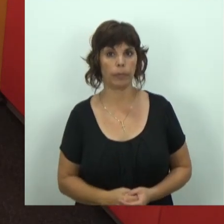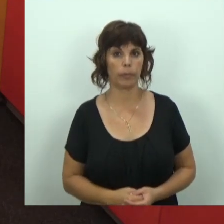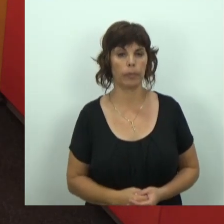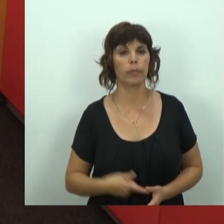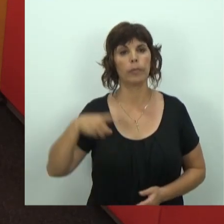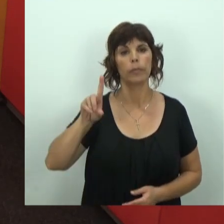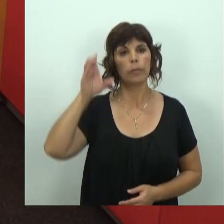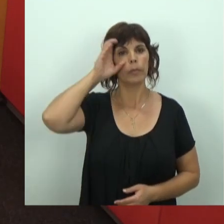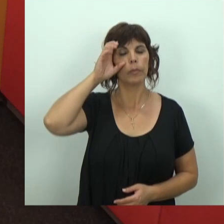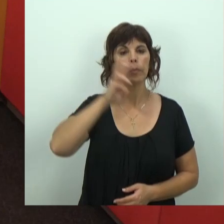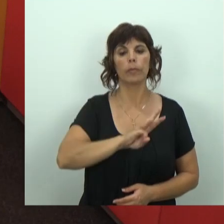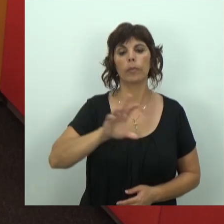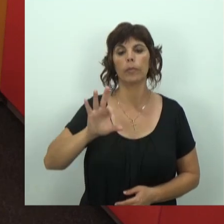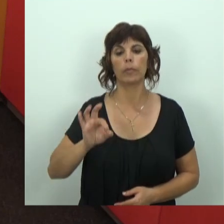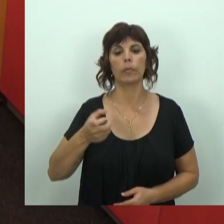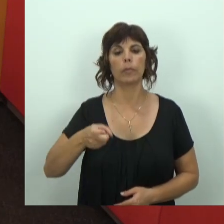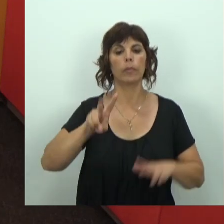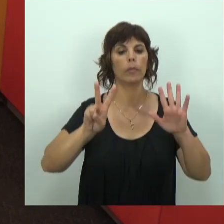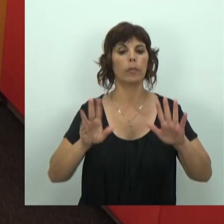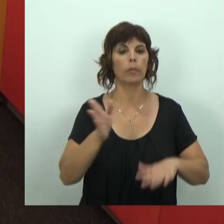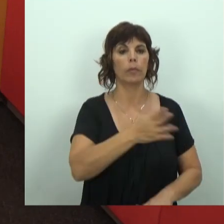Primera de Samuel, capítulo 30, versículos 7 y 8.